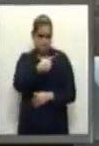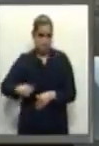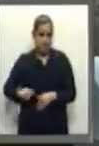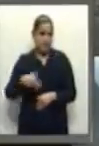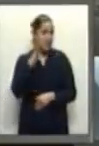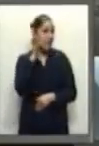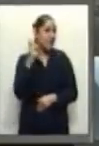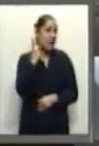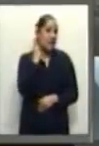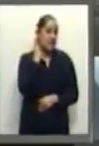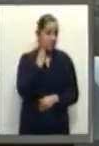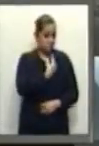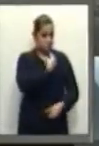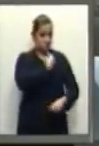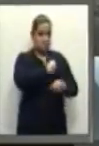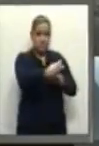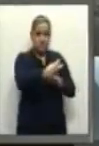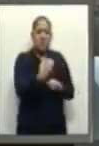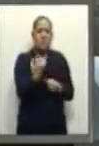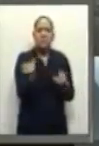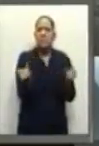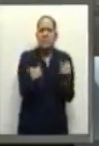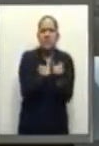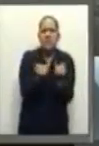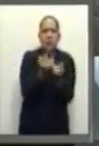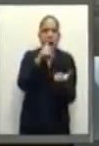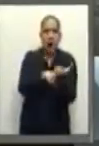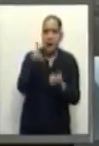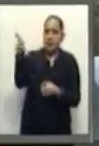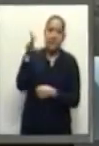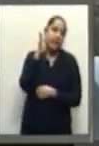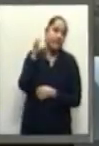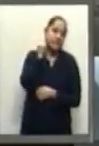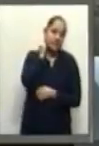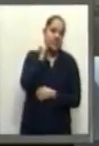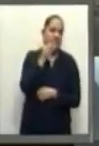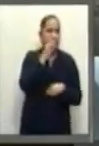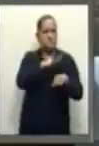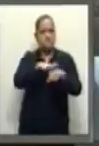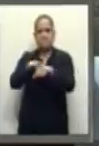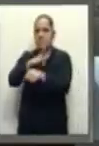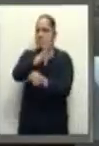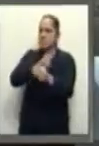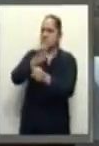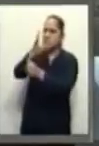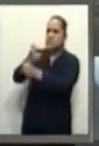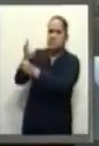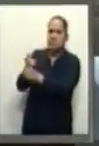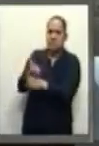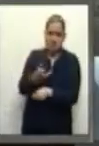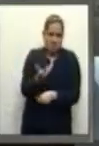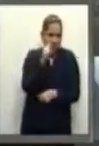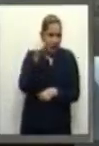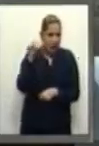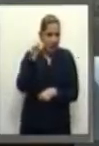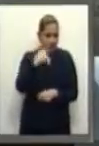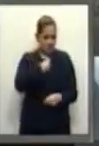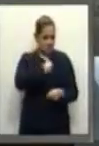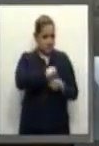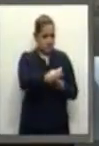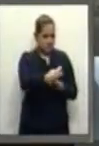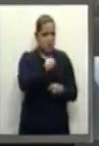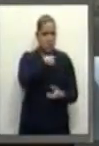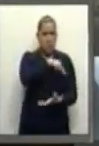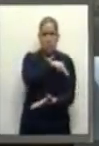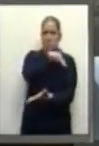hizo una convocatoria igual que con el presidente de la cámara de senadores y fue una presentación diría yo nada más no tiene